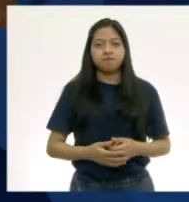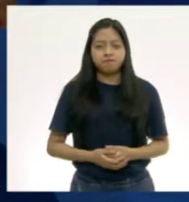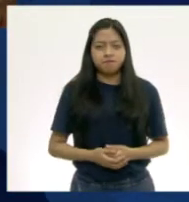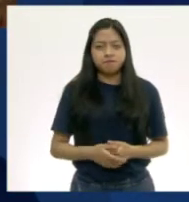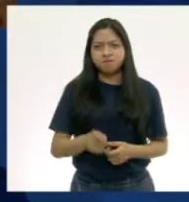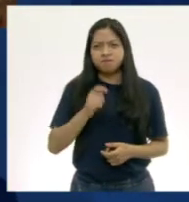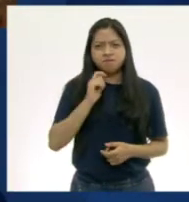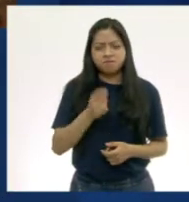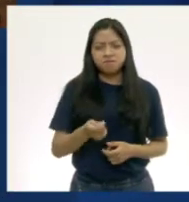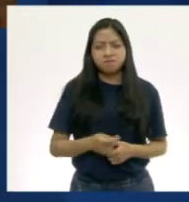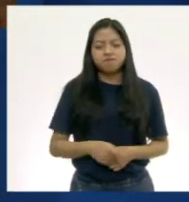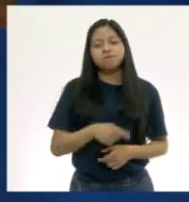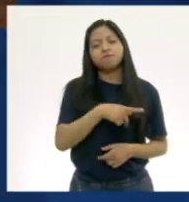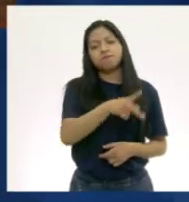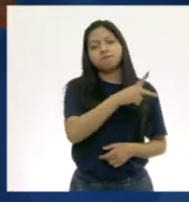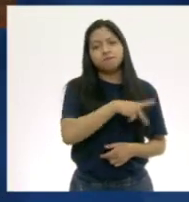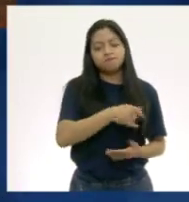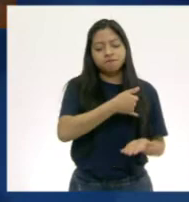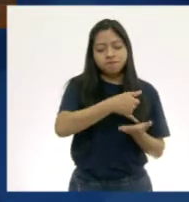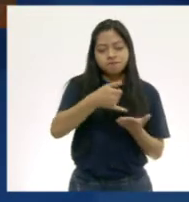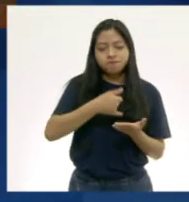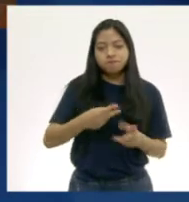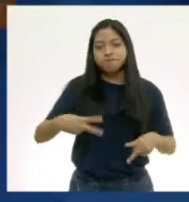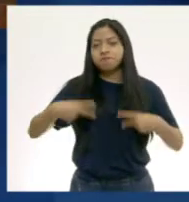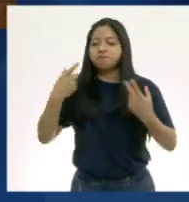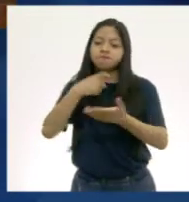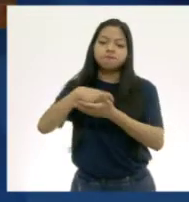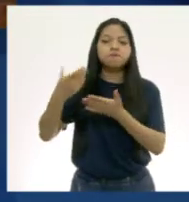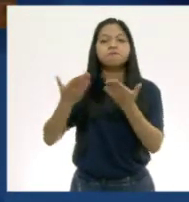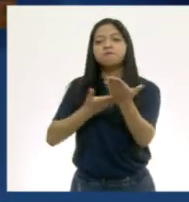Se trataba de un pueblo agrícola y comerciante.